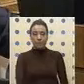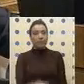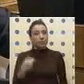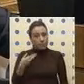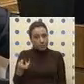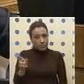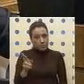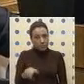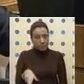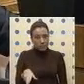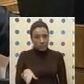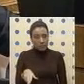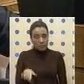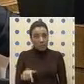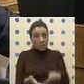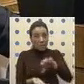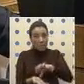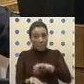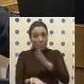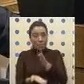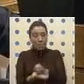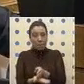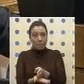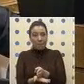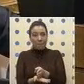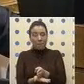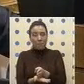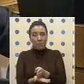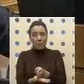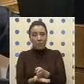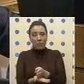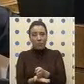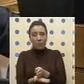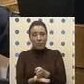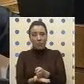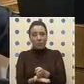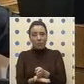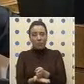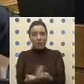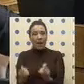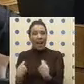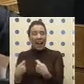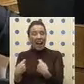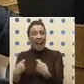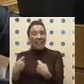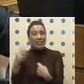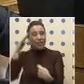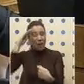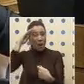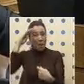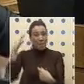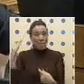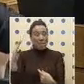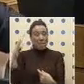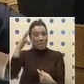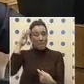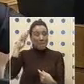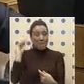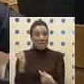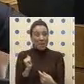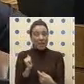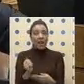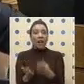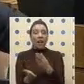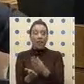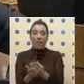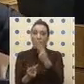ello. En este país tenemos, ¿no es cierto?, en el gasto militar un elemento que hay que en algún